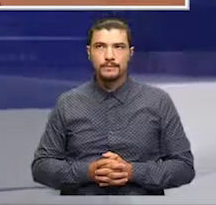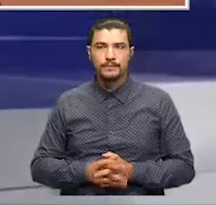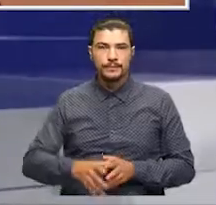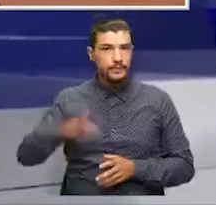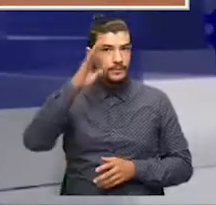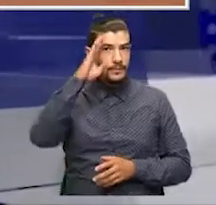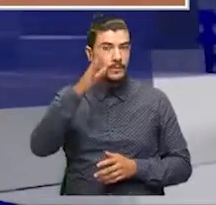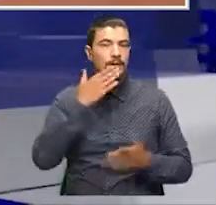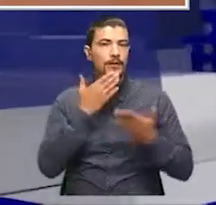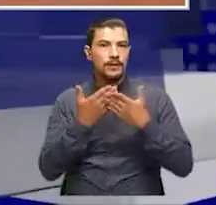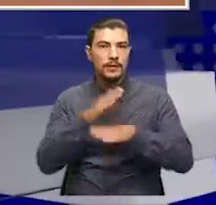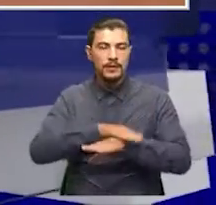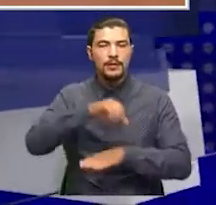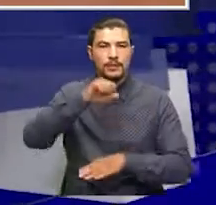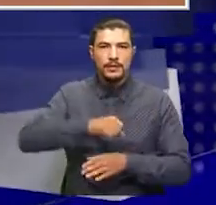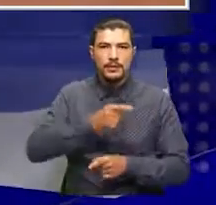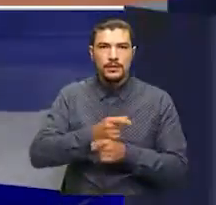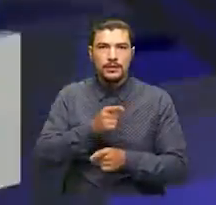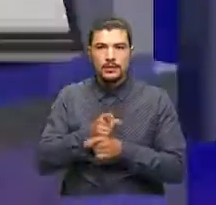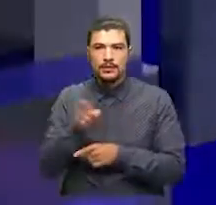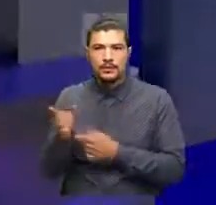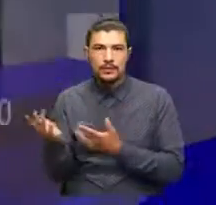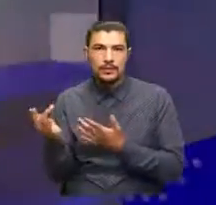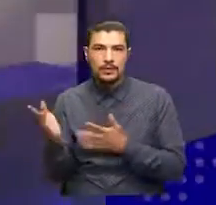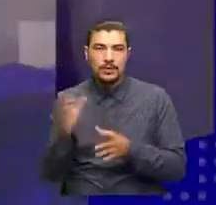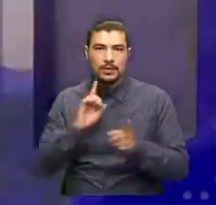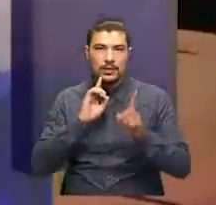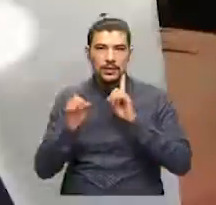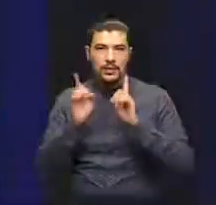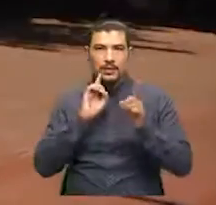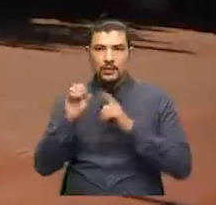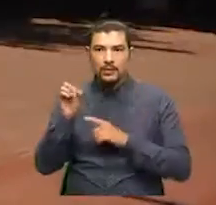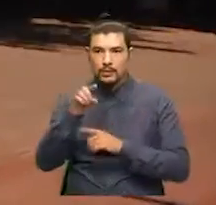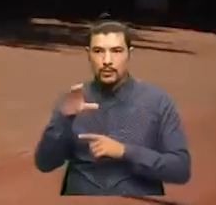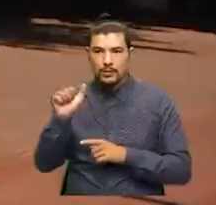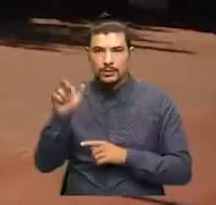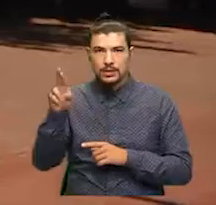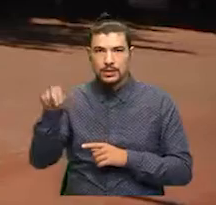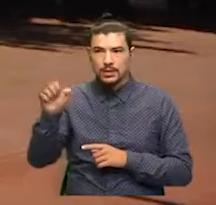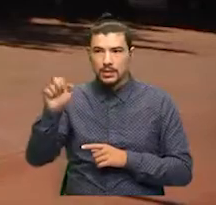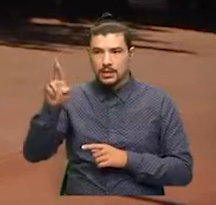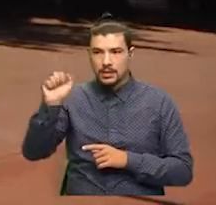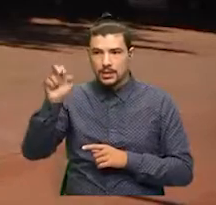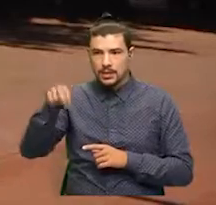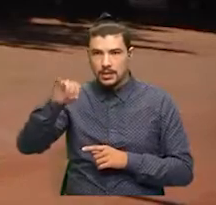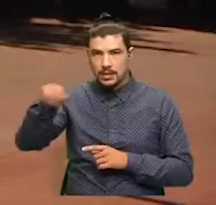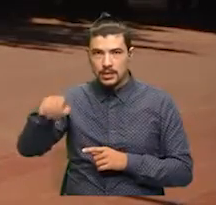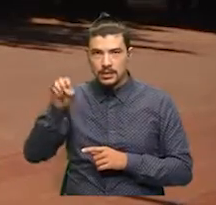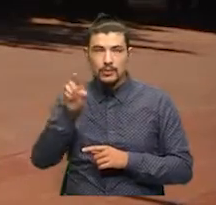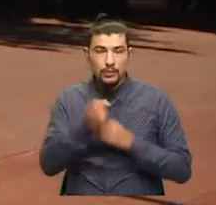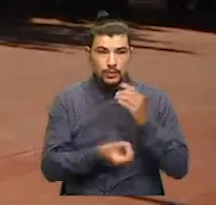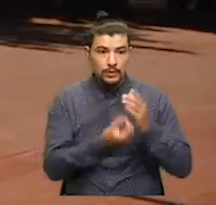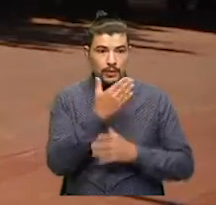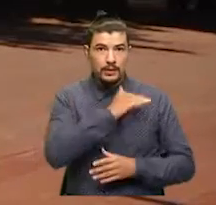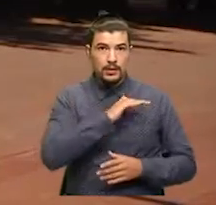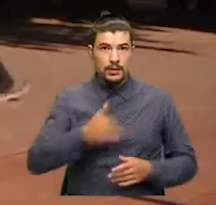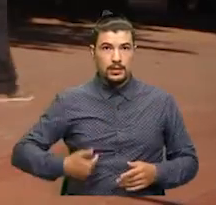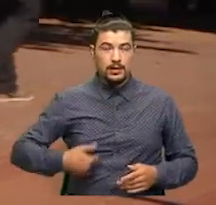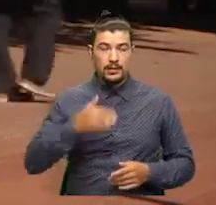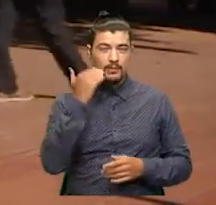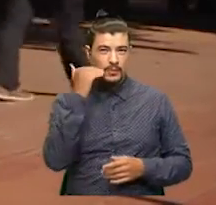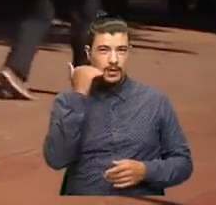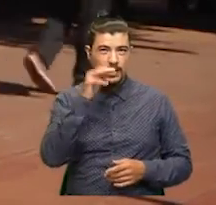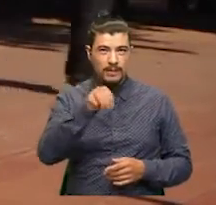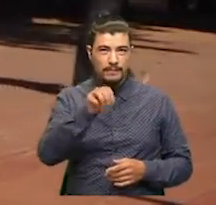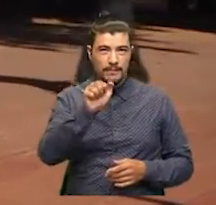muy buenas tardes por los alcaldes esperan que en la conversación entre el general óscar naranjo y la nueva vicepresidenta marta lucía ramírez se incluyan los temas del